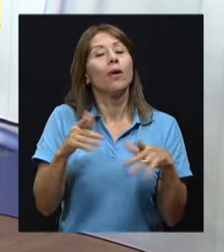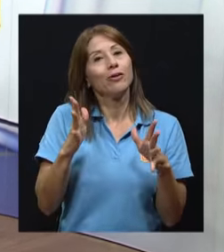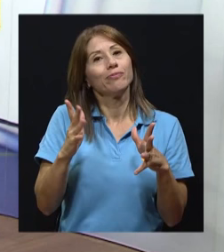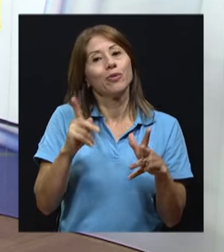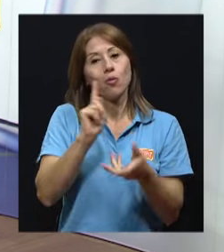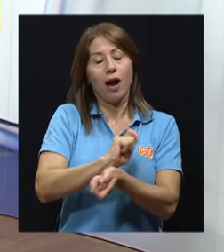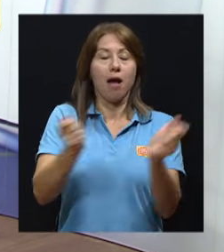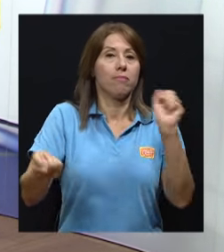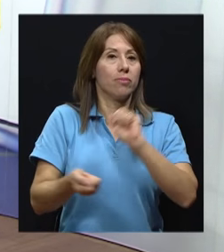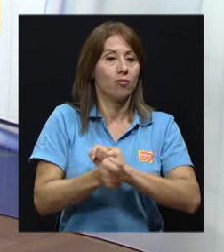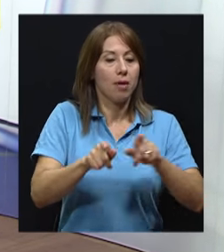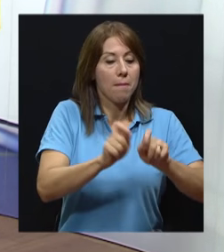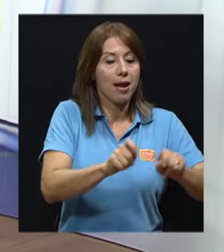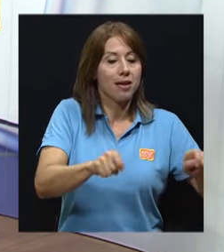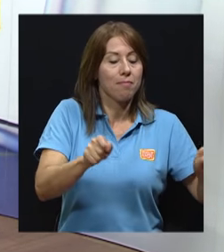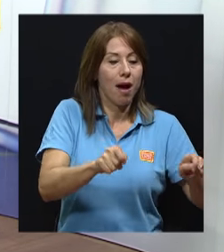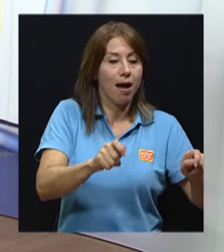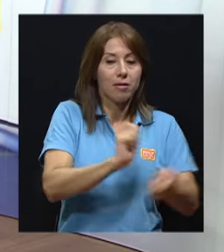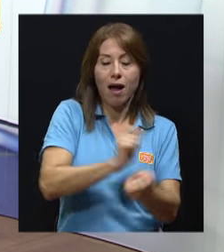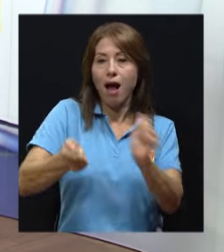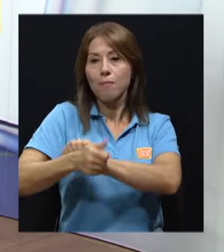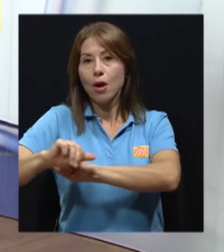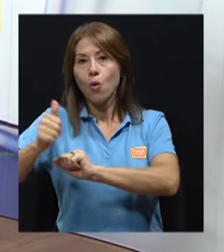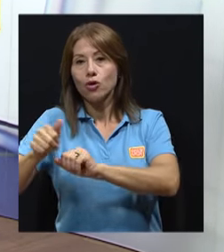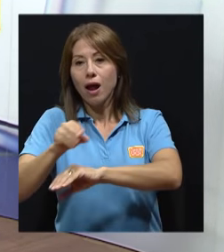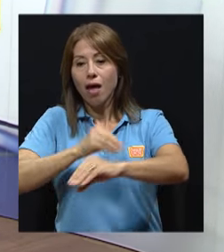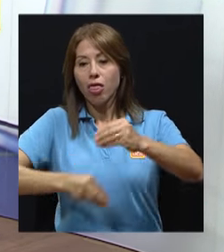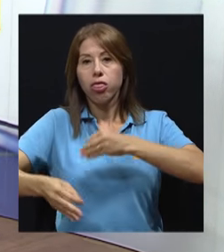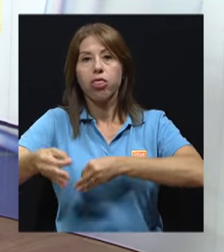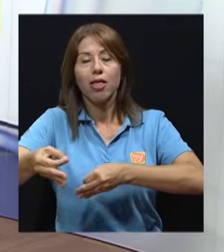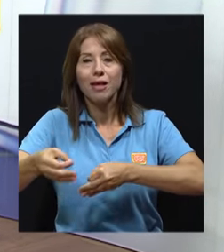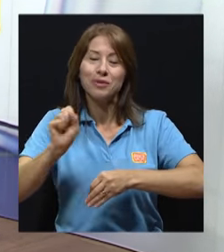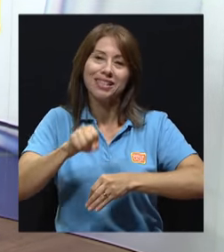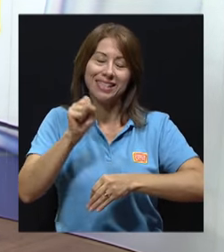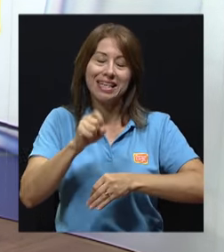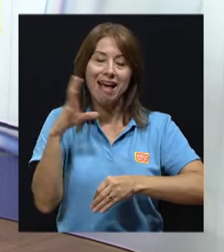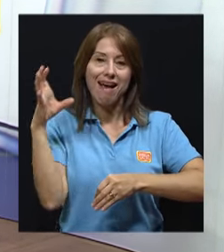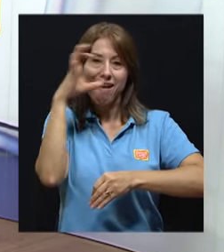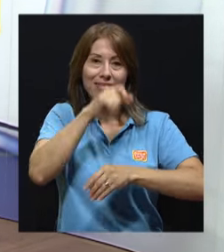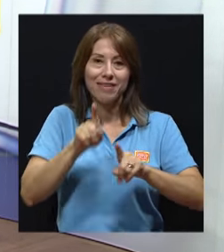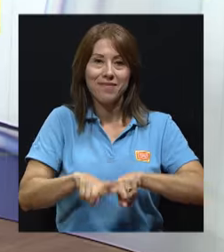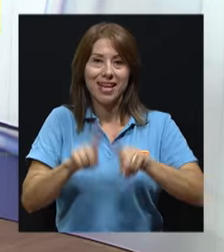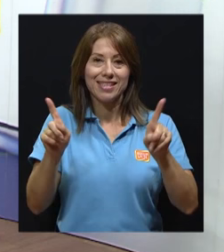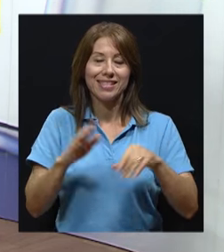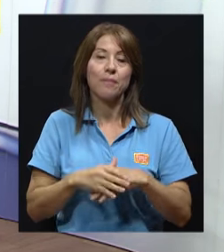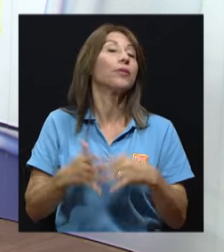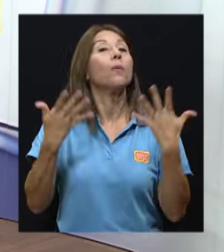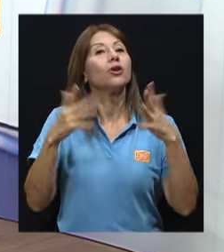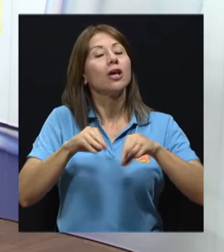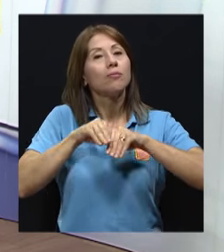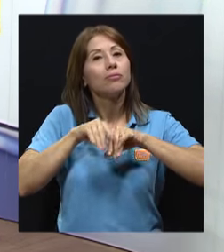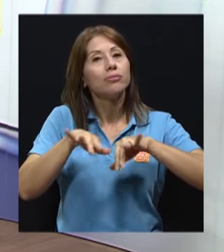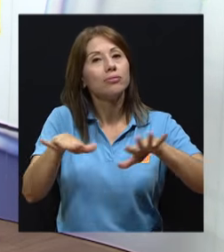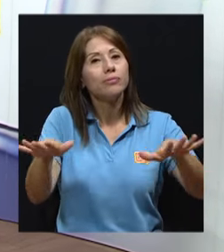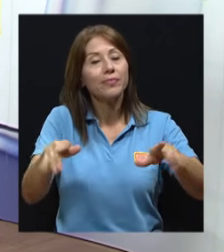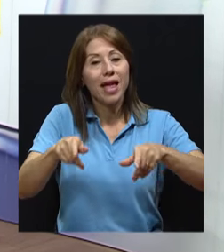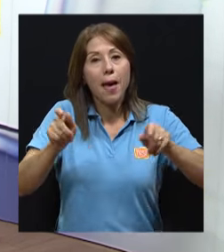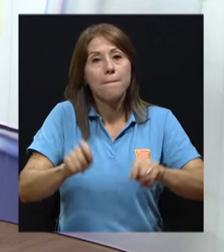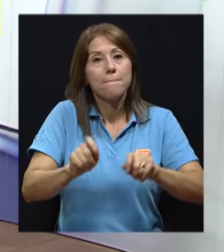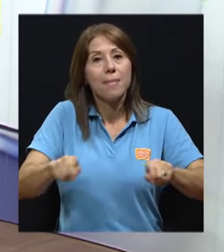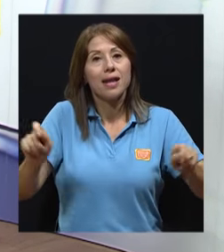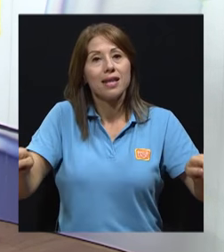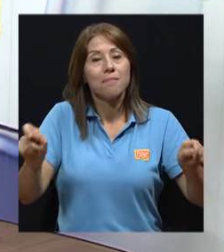uno pasa de una marimba a otra pues sí encuentra diferencia sí en este recorrido geográfico luego la Marimba